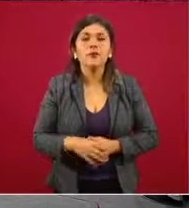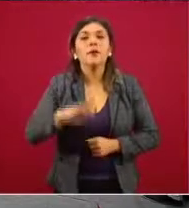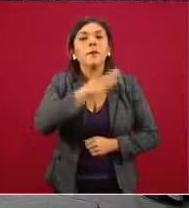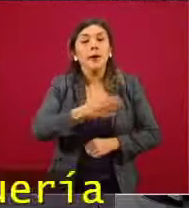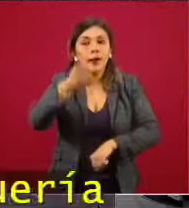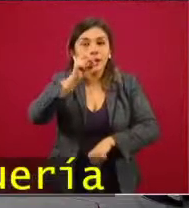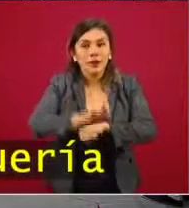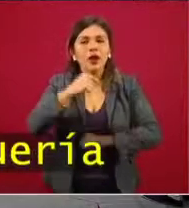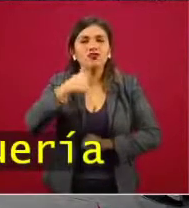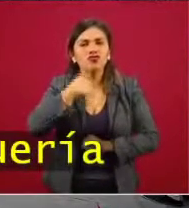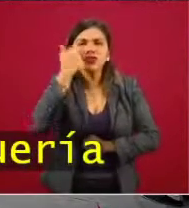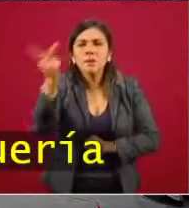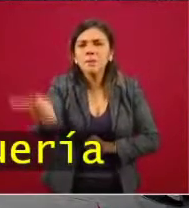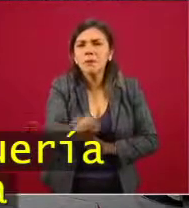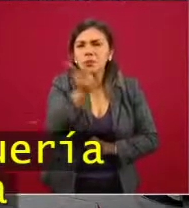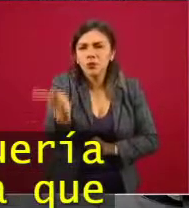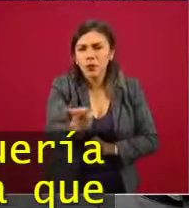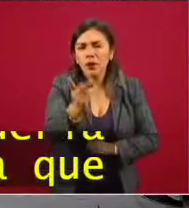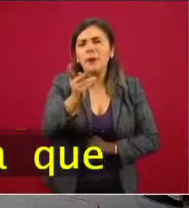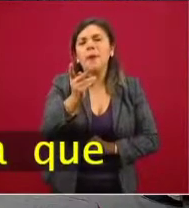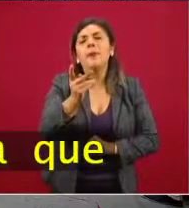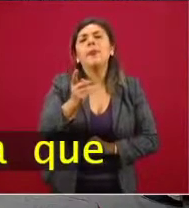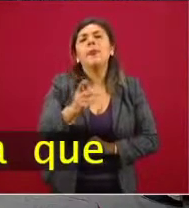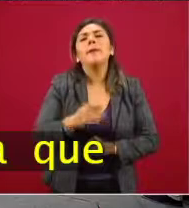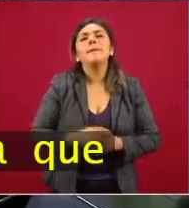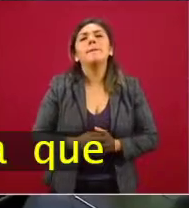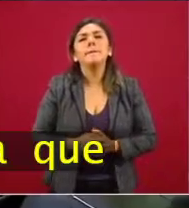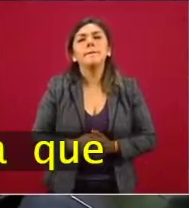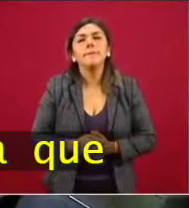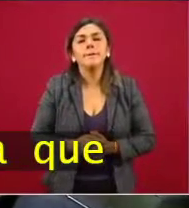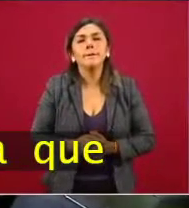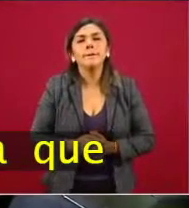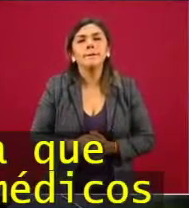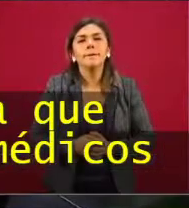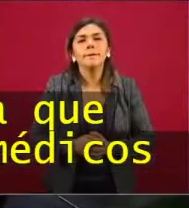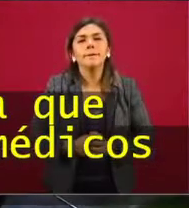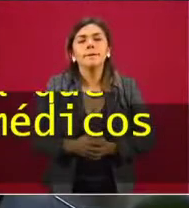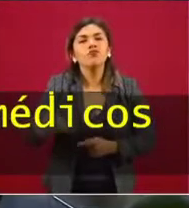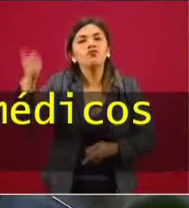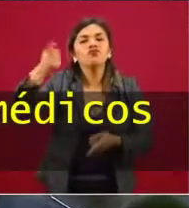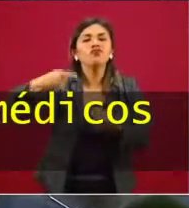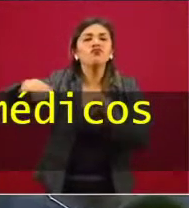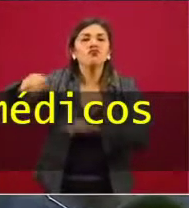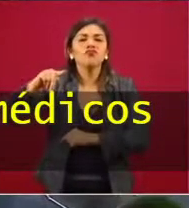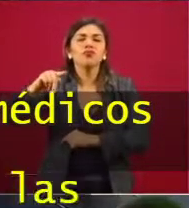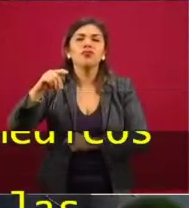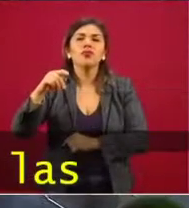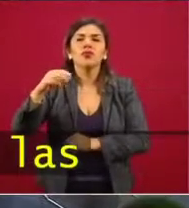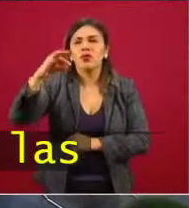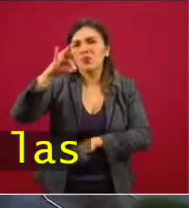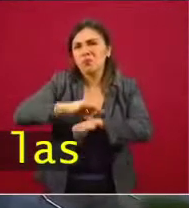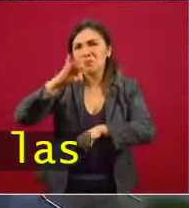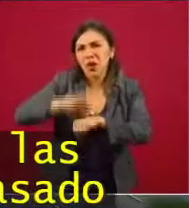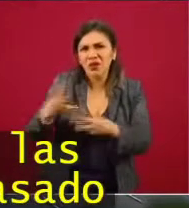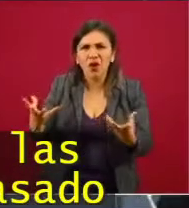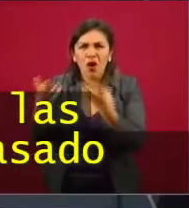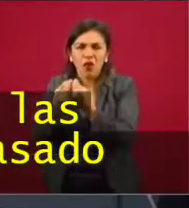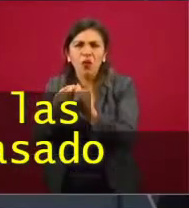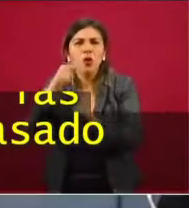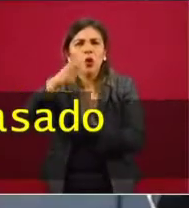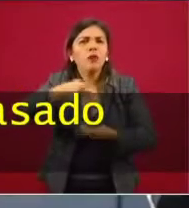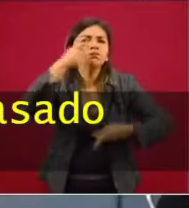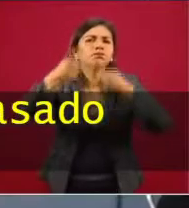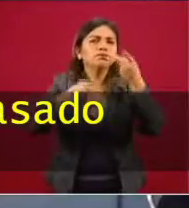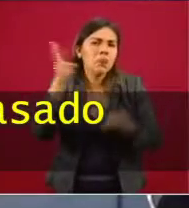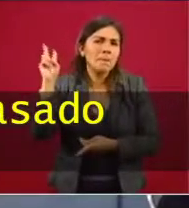Presidente, buenos días. Yo quería preguntarle, primero que nada, ¿qué responde a los colegios de médicos que se sintieron agraviados por las declaraciones que hizo el pasado